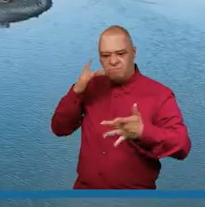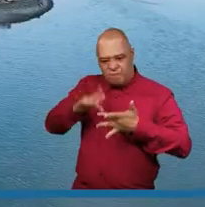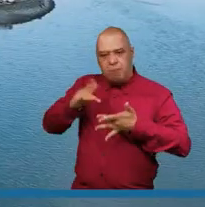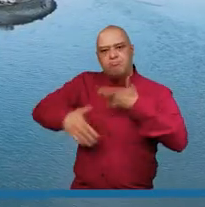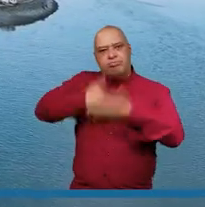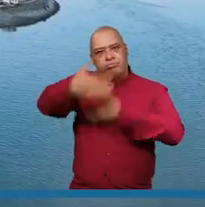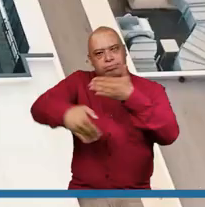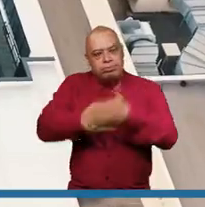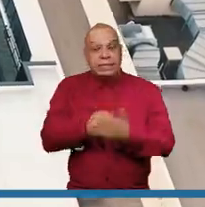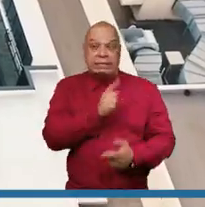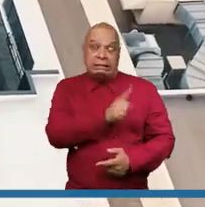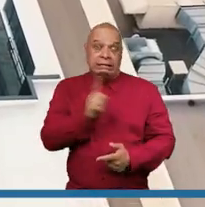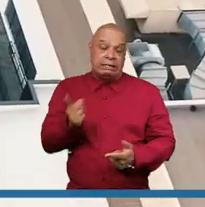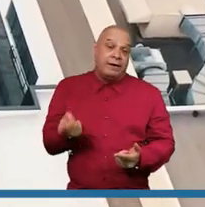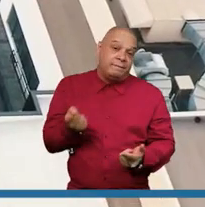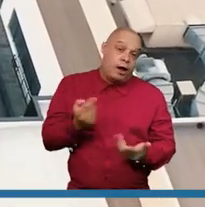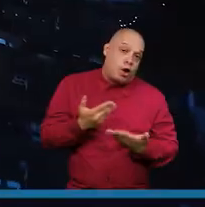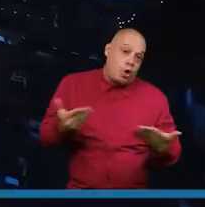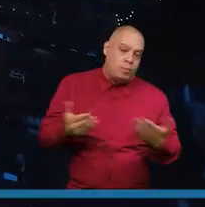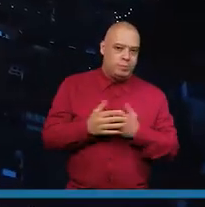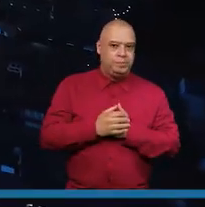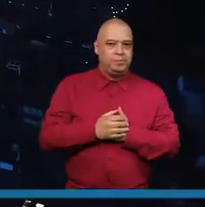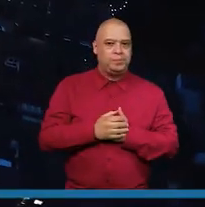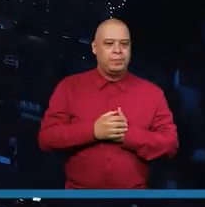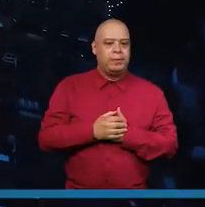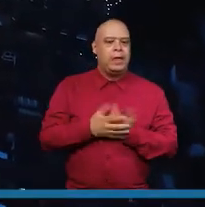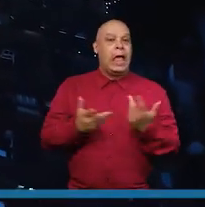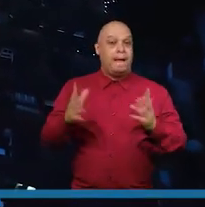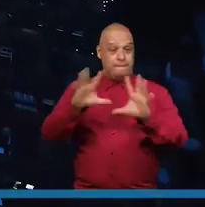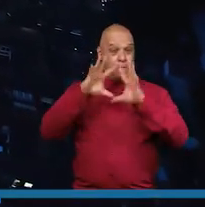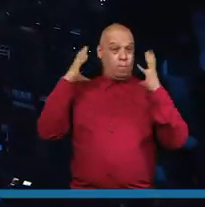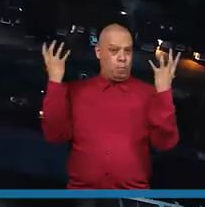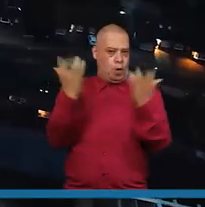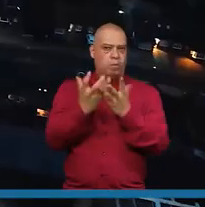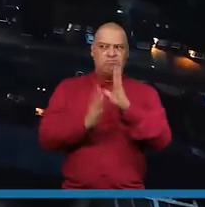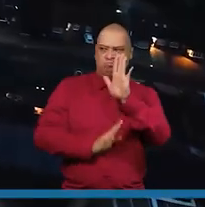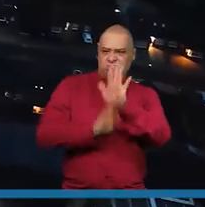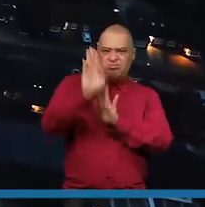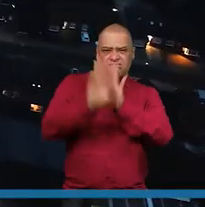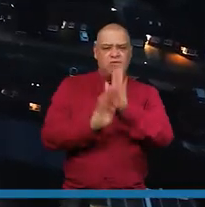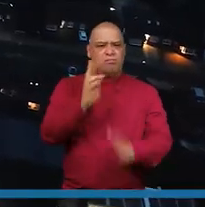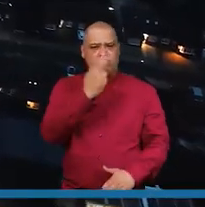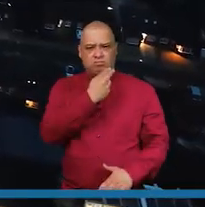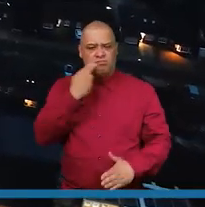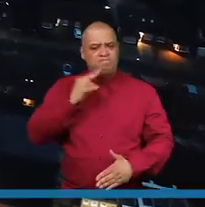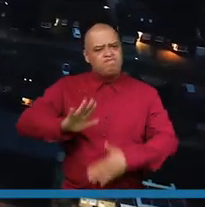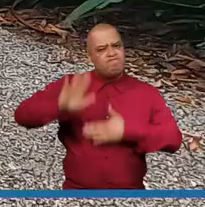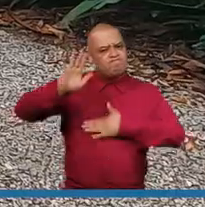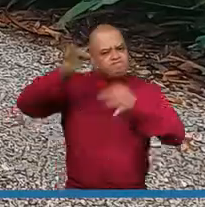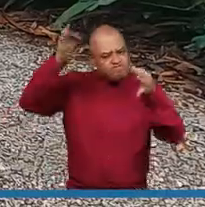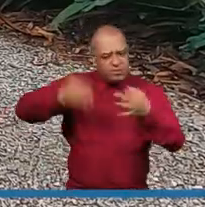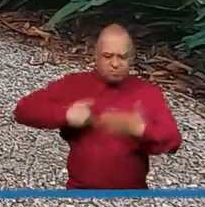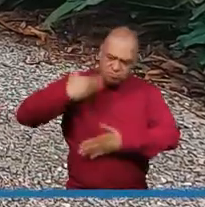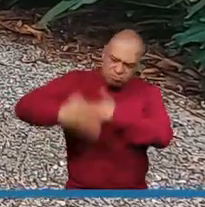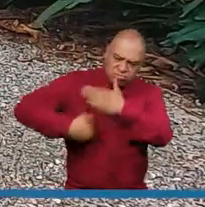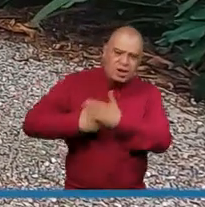avanzar? Pero ¿cómo hacer para que el mundo entero avance en esos compromisos que se trazaron en los Objetivos de Desarrollo Sostenible